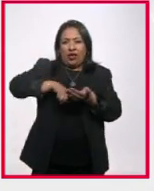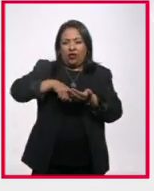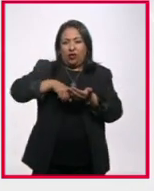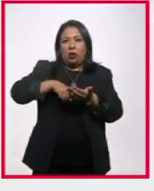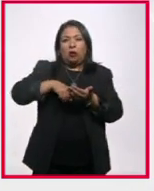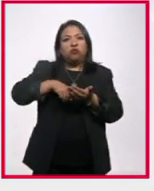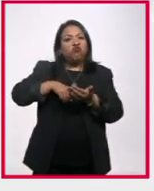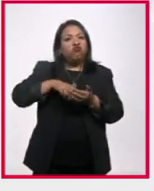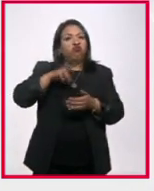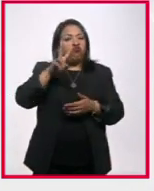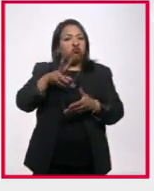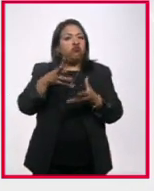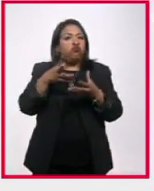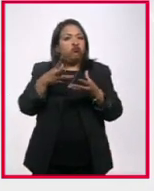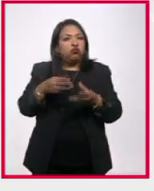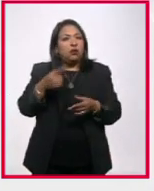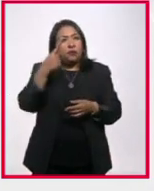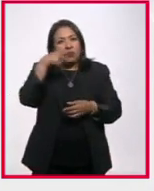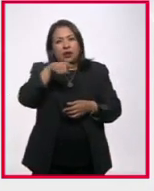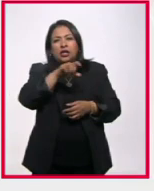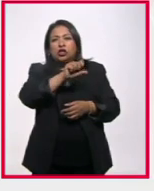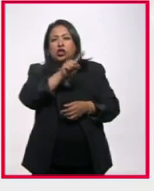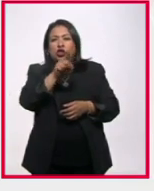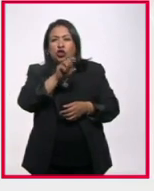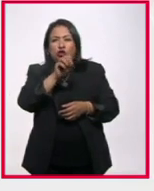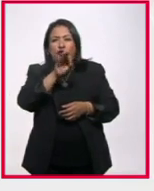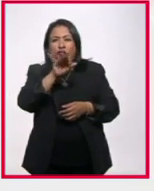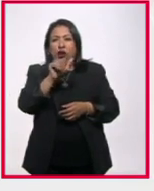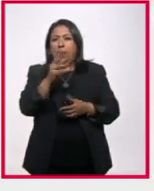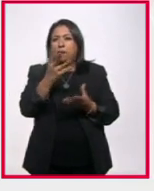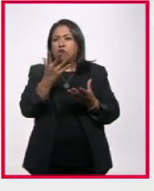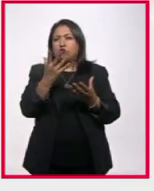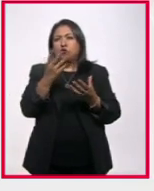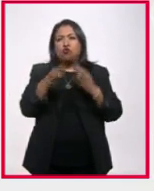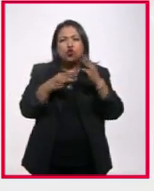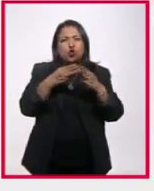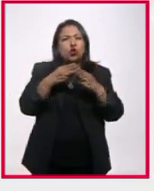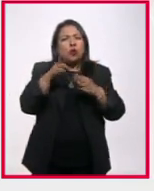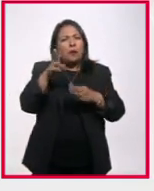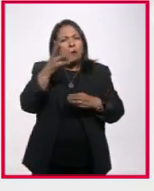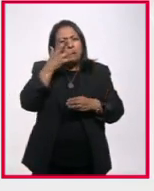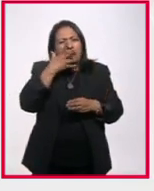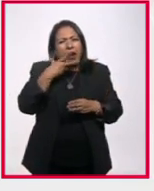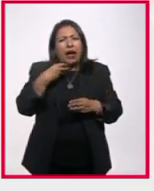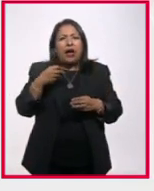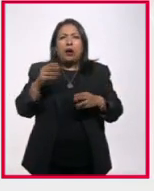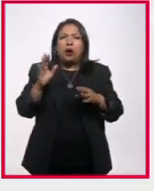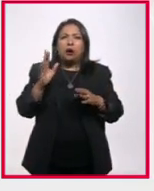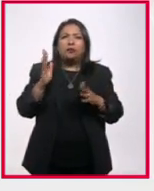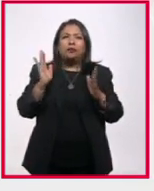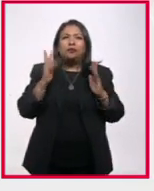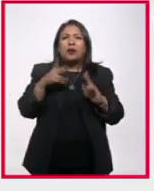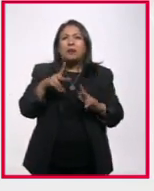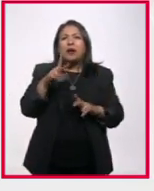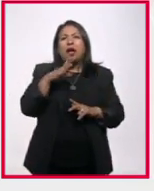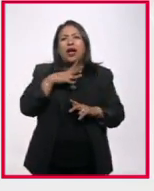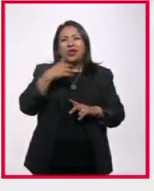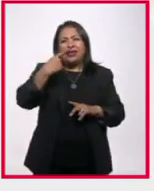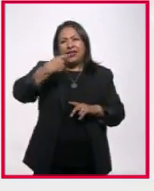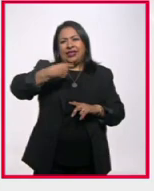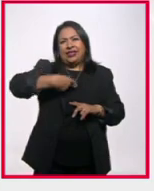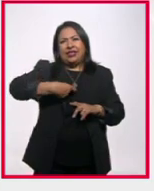rico. Y para Sofía tiene un mundo muy rico también, interior. Pero tiene una